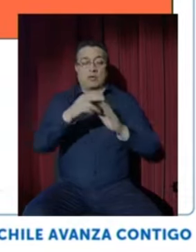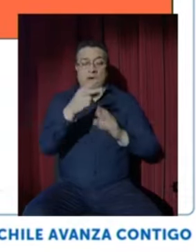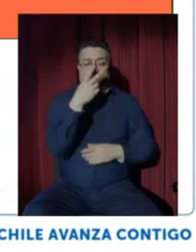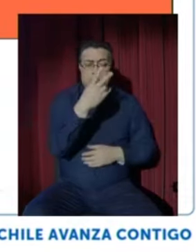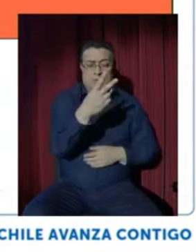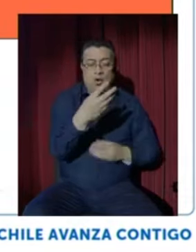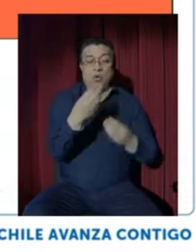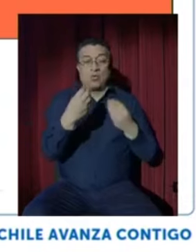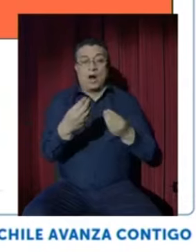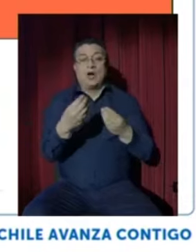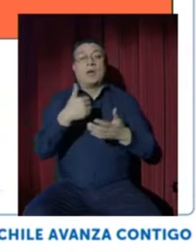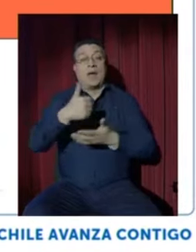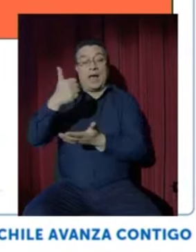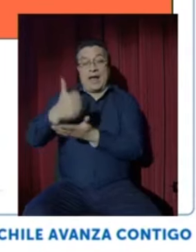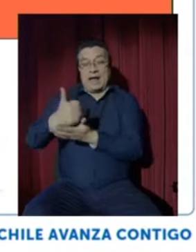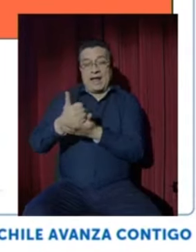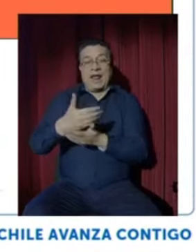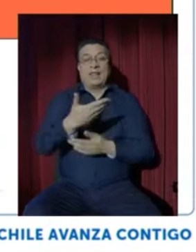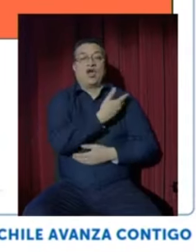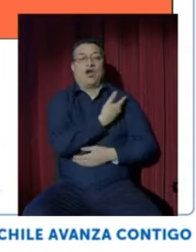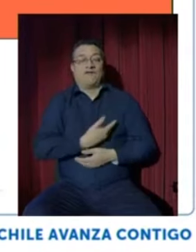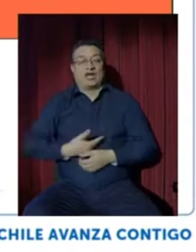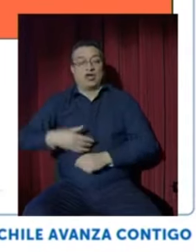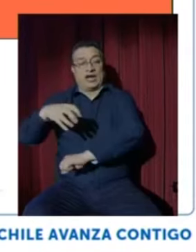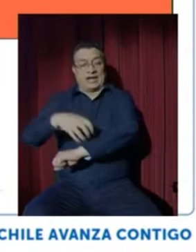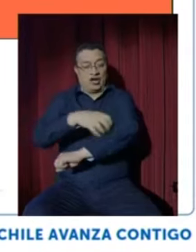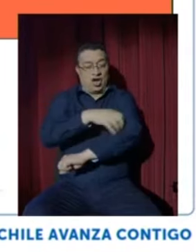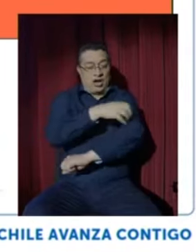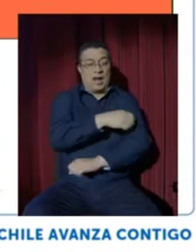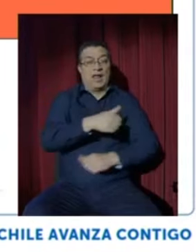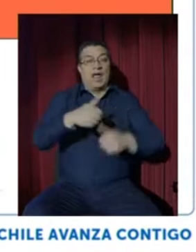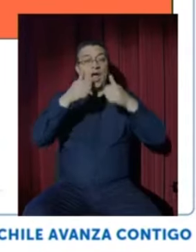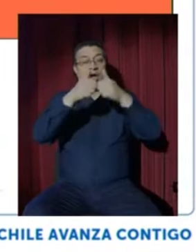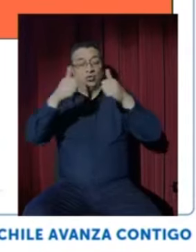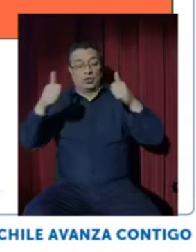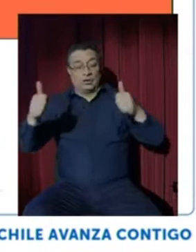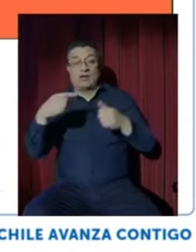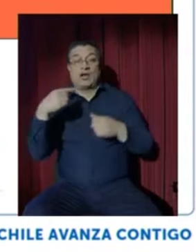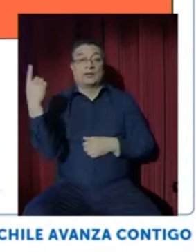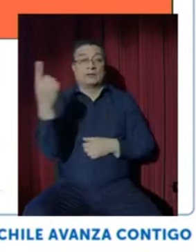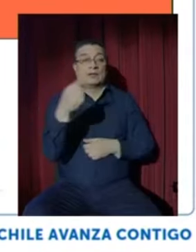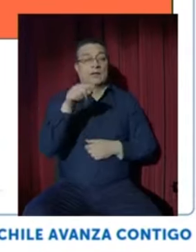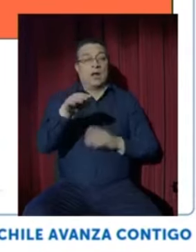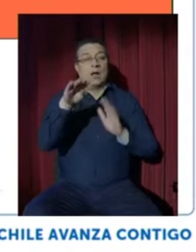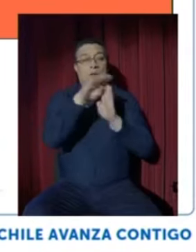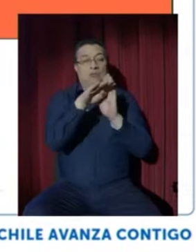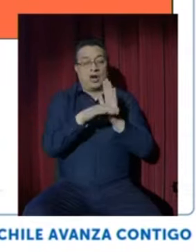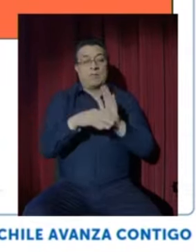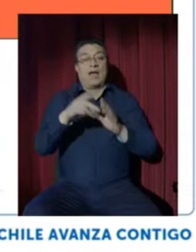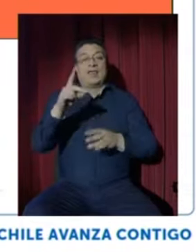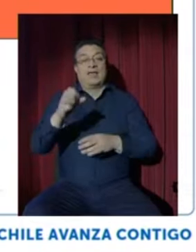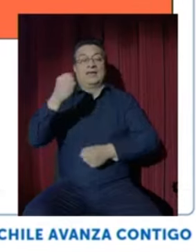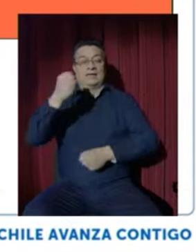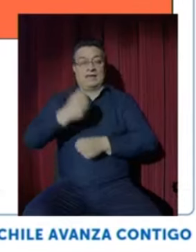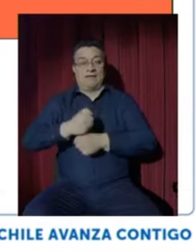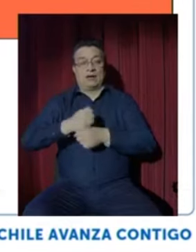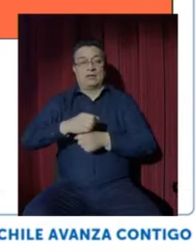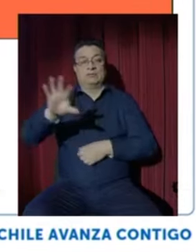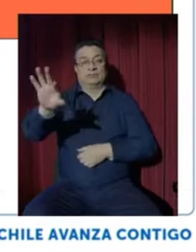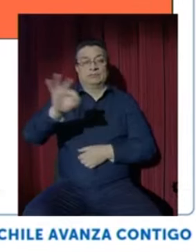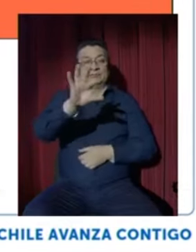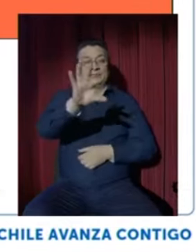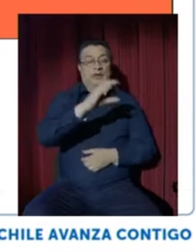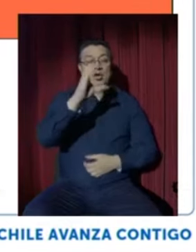por por los alcaldes los gobiernos regionales eh por las autoridades en general es el programa de empleo que que tiene